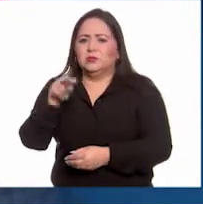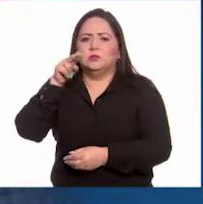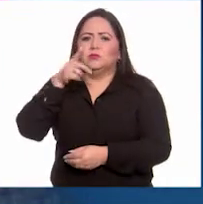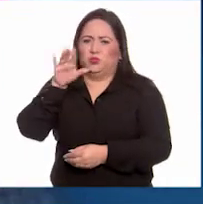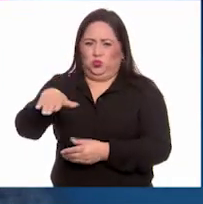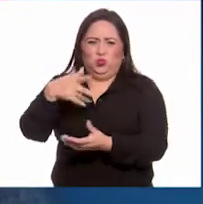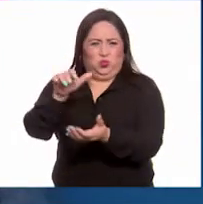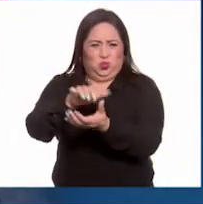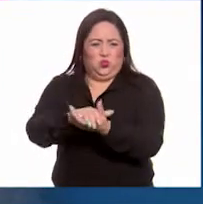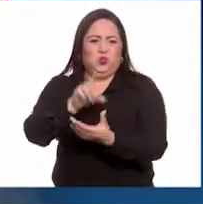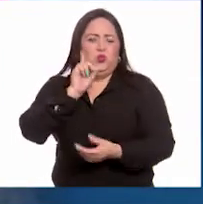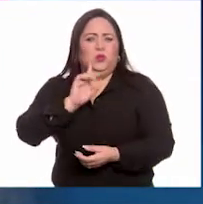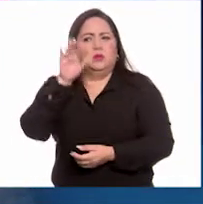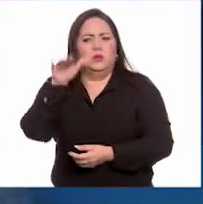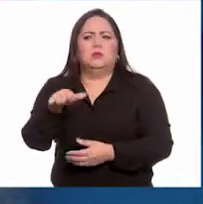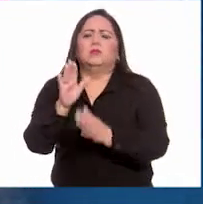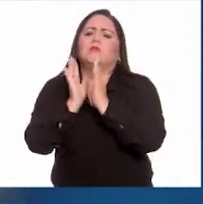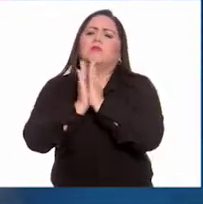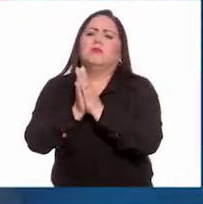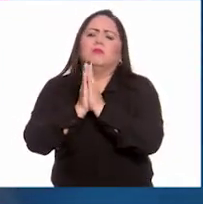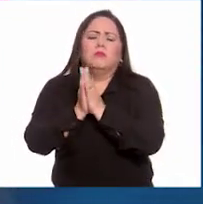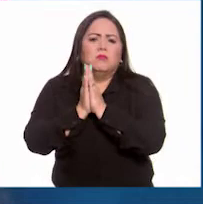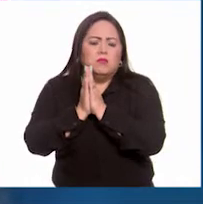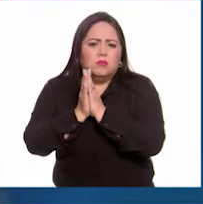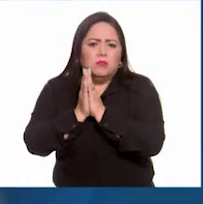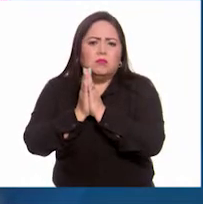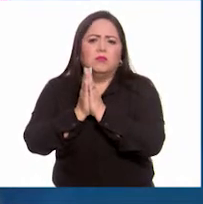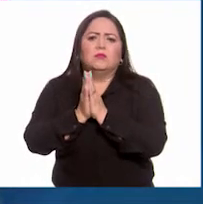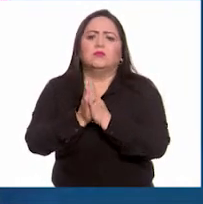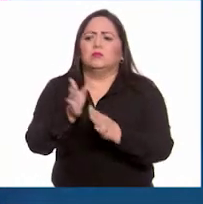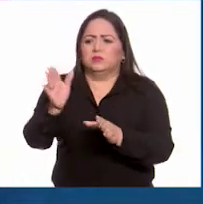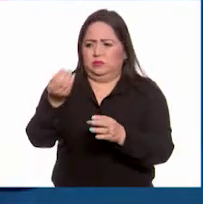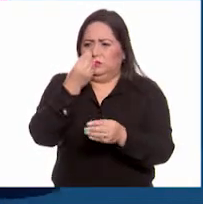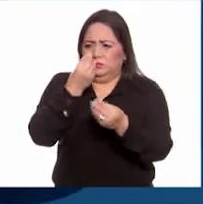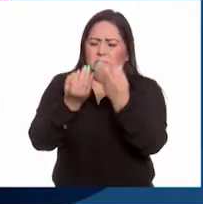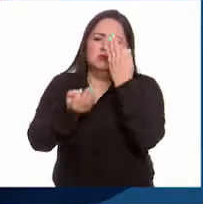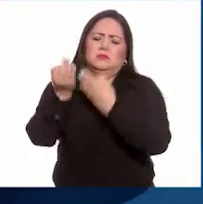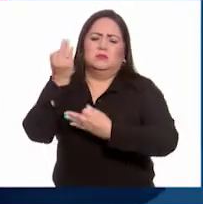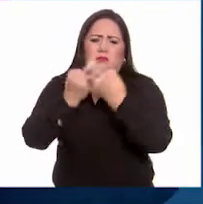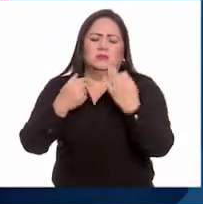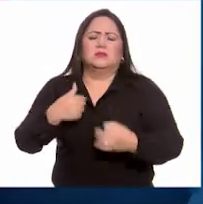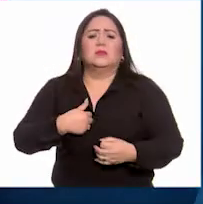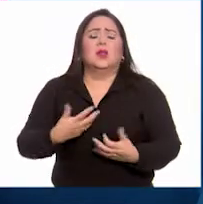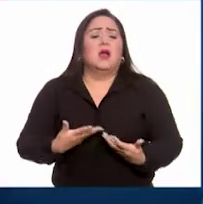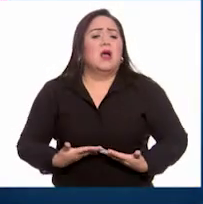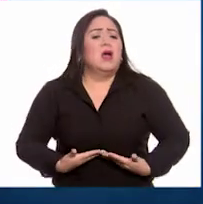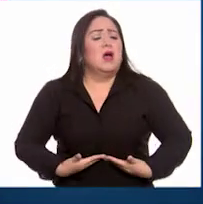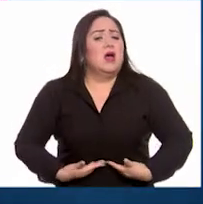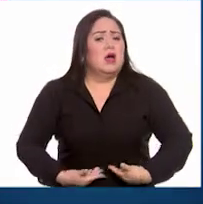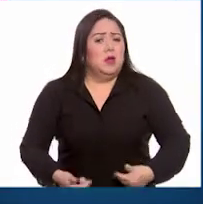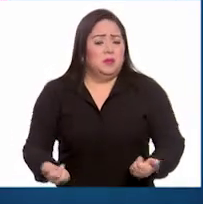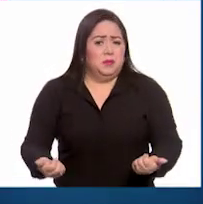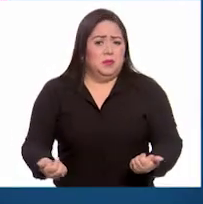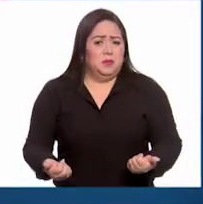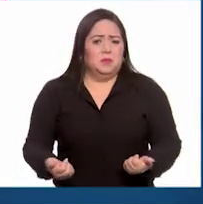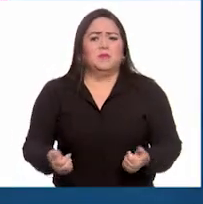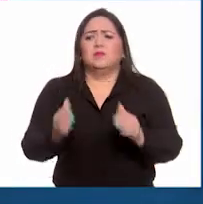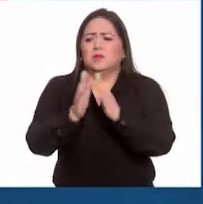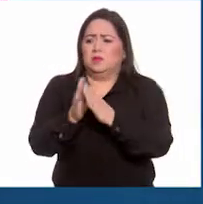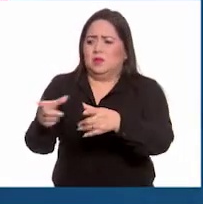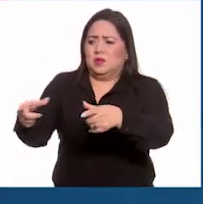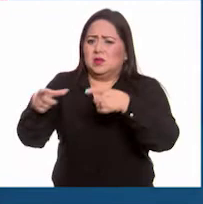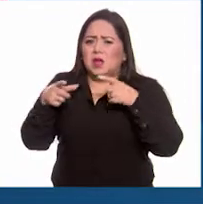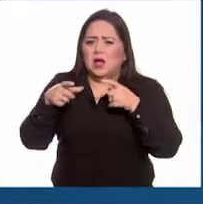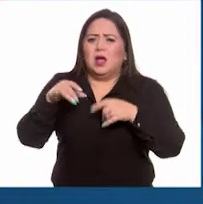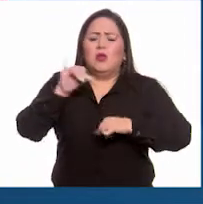mujer: «Por favor, doña, sírveme de comer que traigo mucha hambre. Dame una